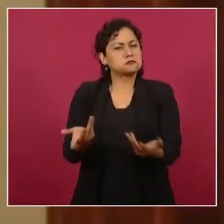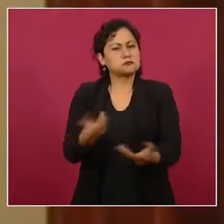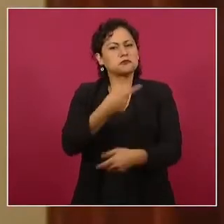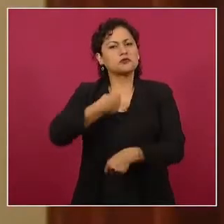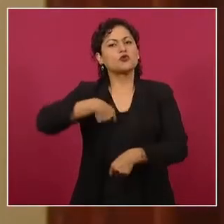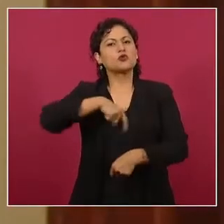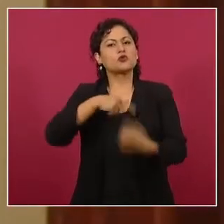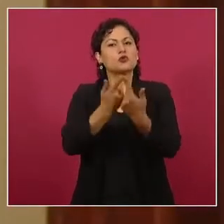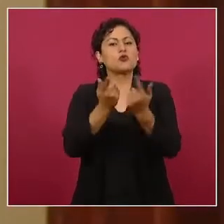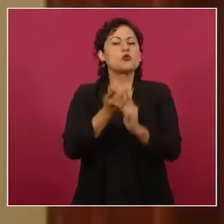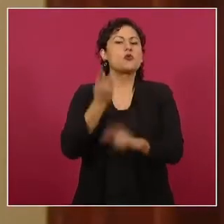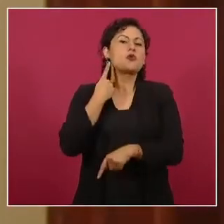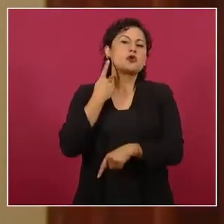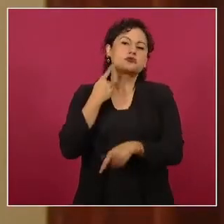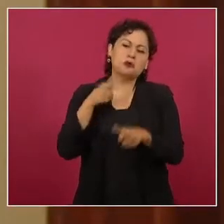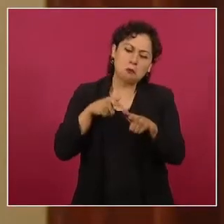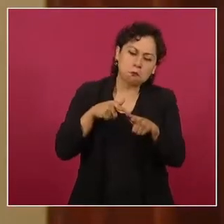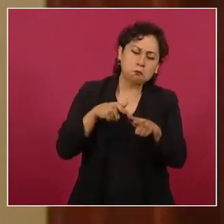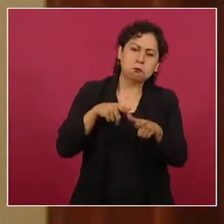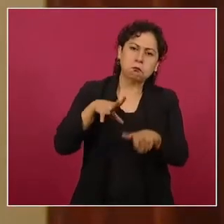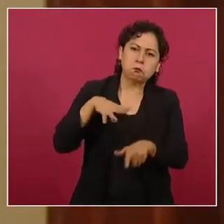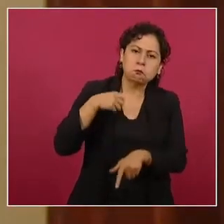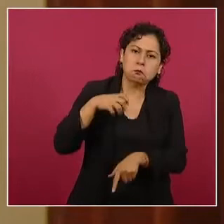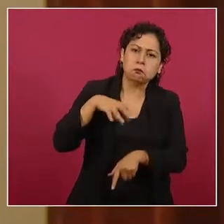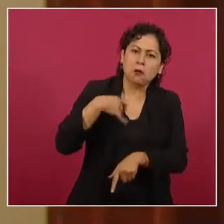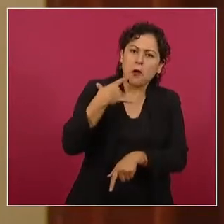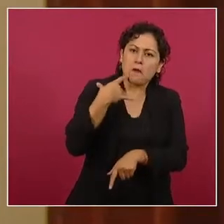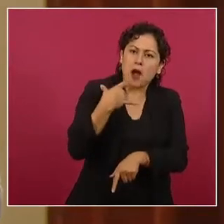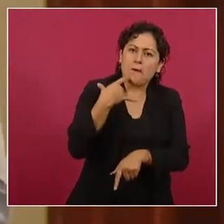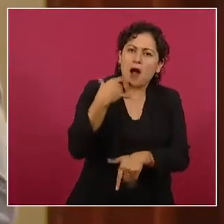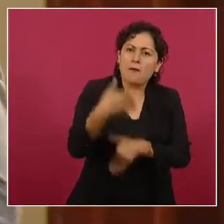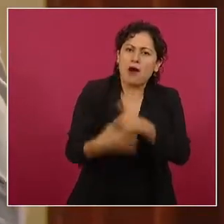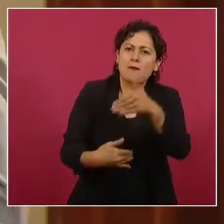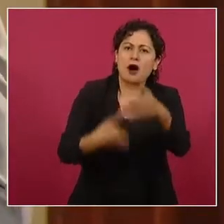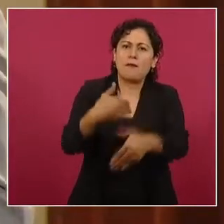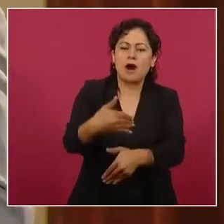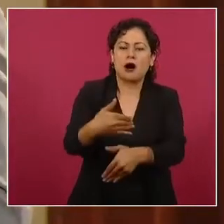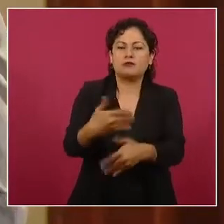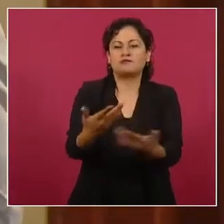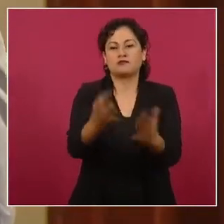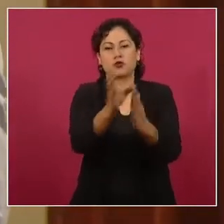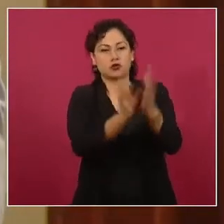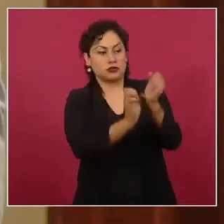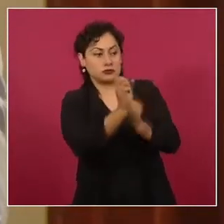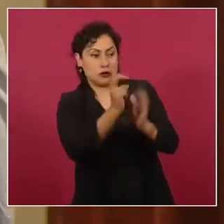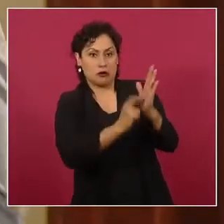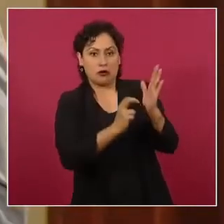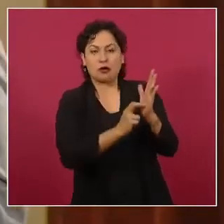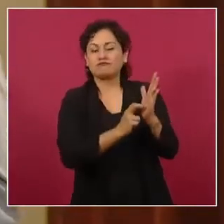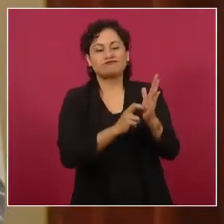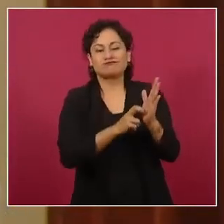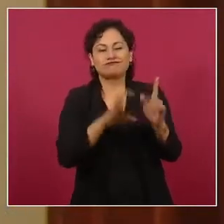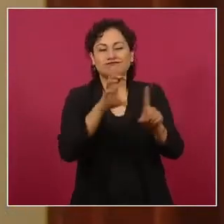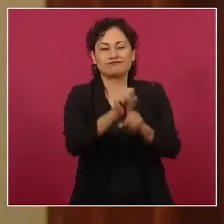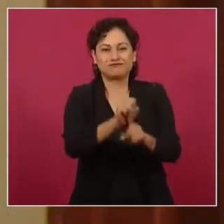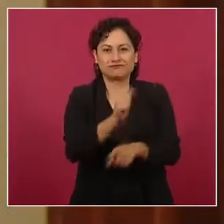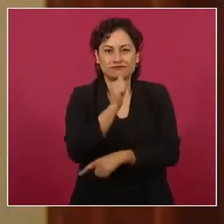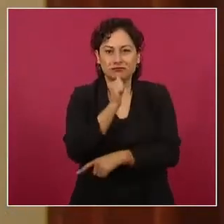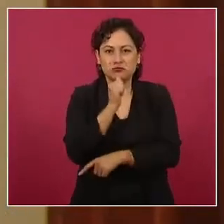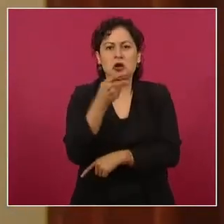que estábamos en lo correcto y que quizá no se logró una modificación constitucional, pero que lo vamos a lograr en los